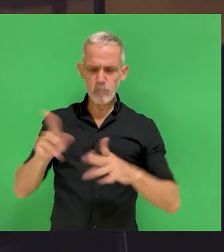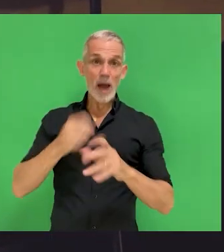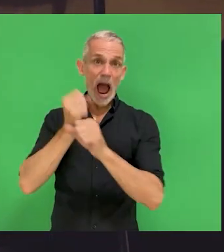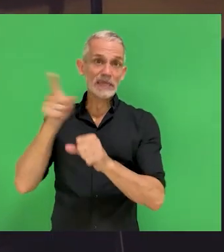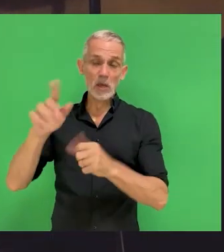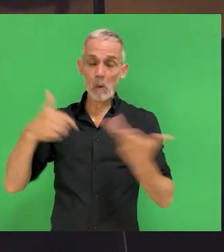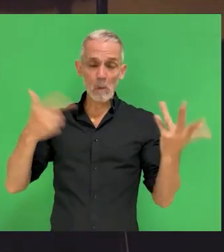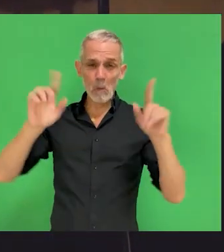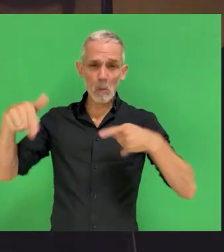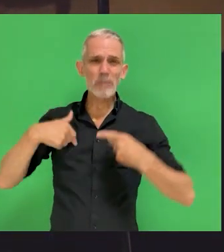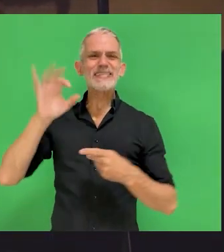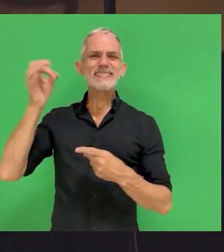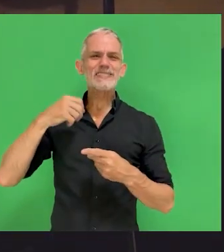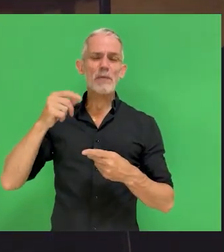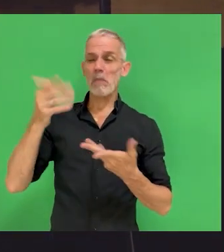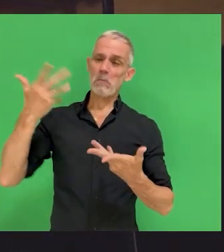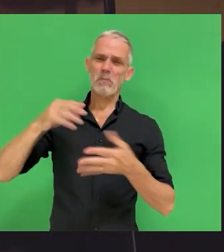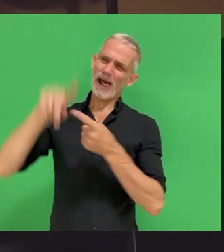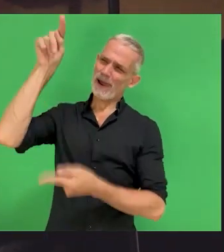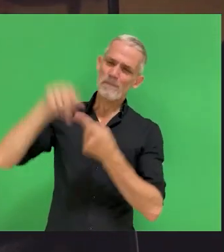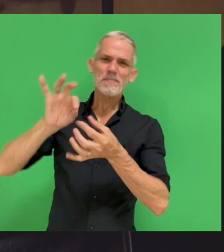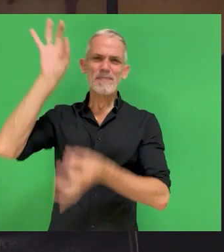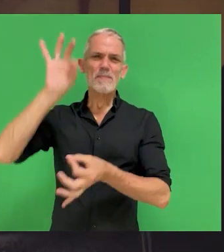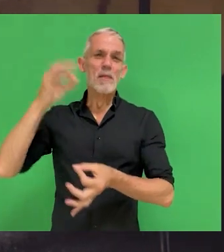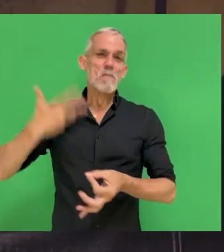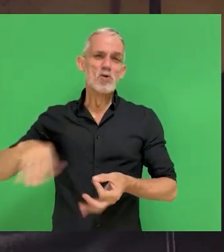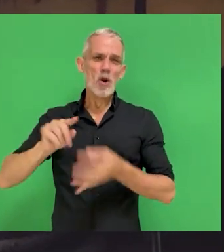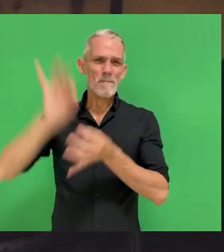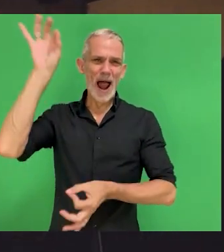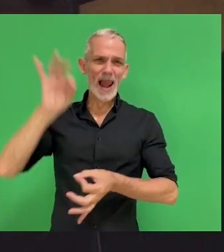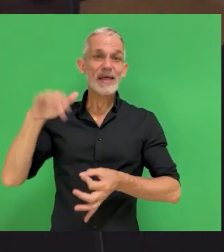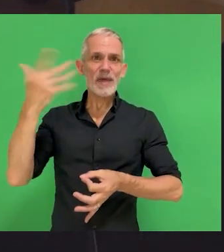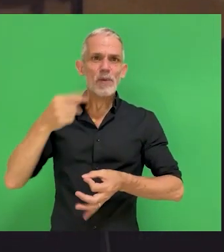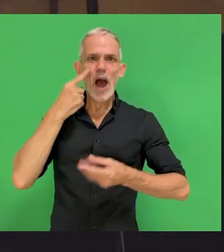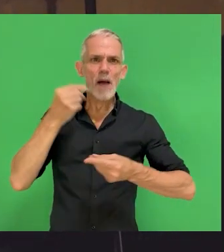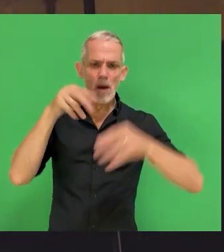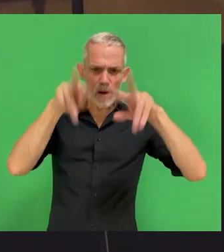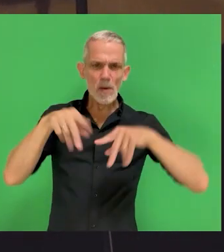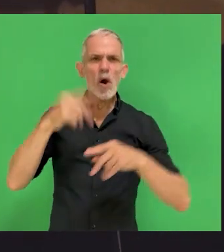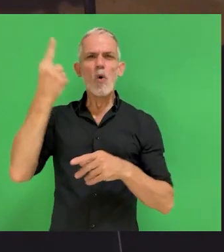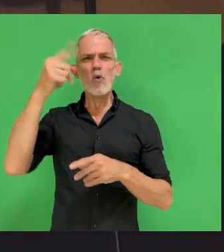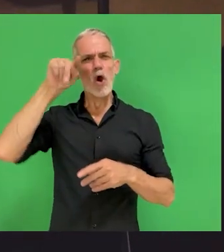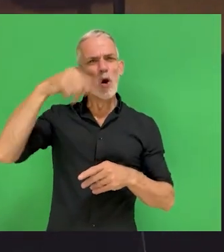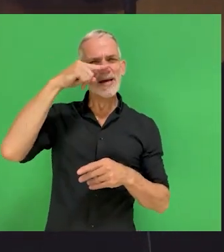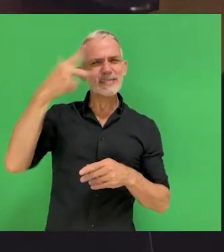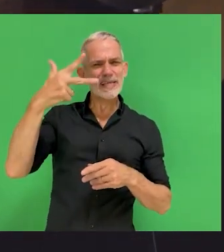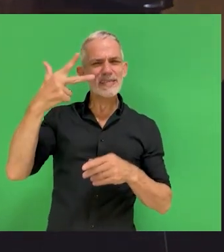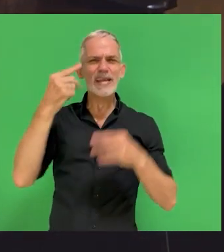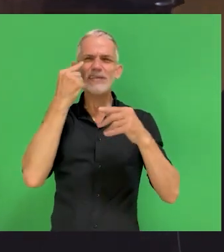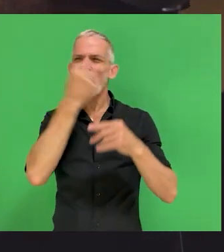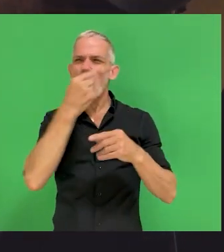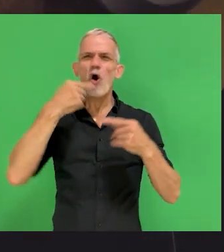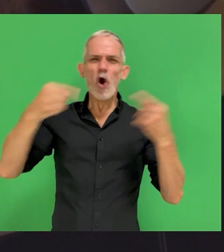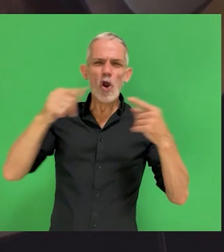ese momento sabía que tenía una estatura normal. Pero claro, después cuando vos ves 1,73 o el color de los